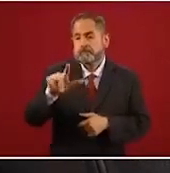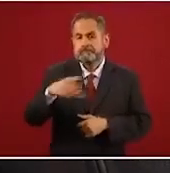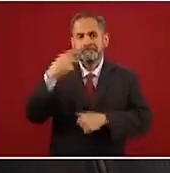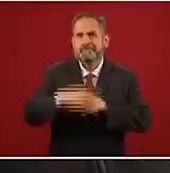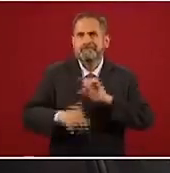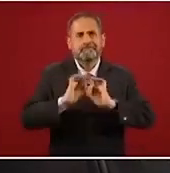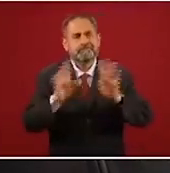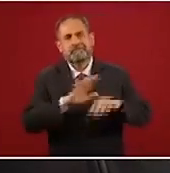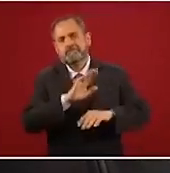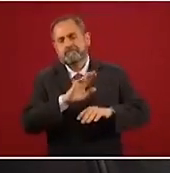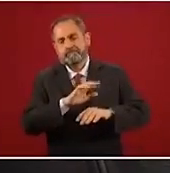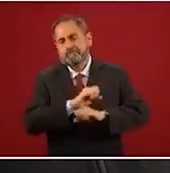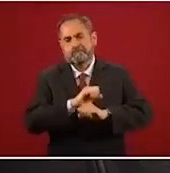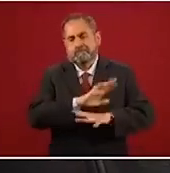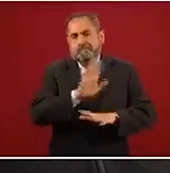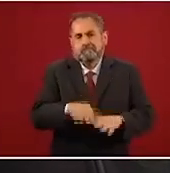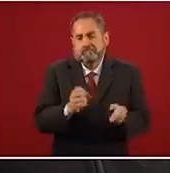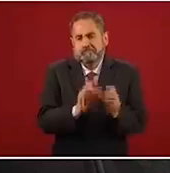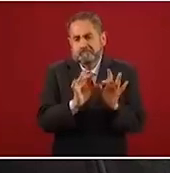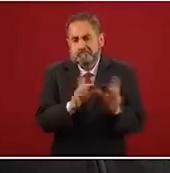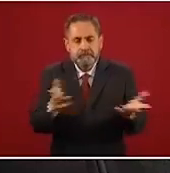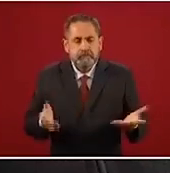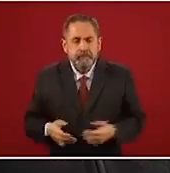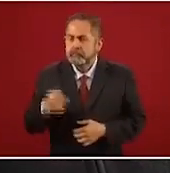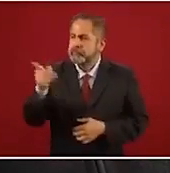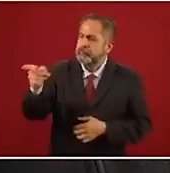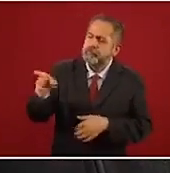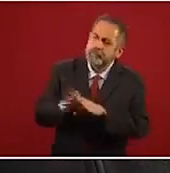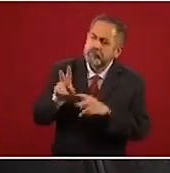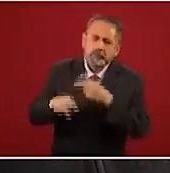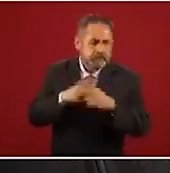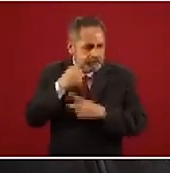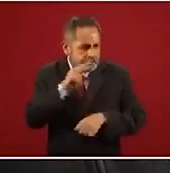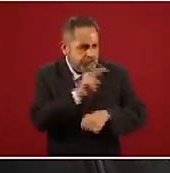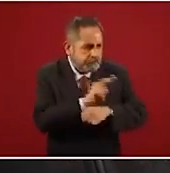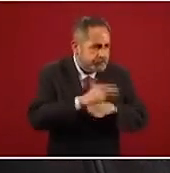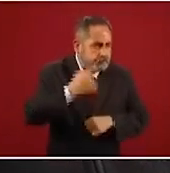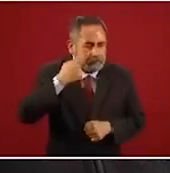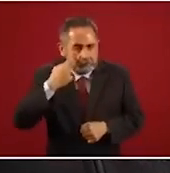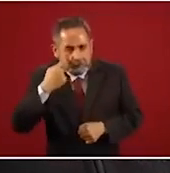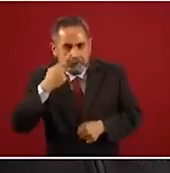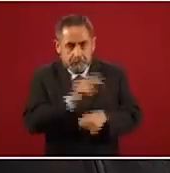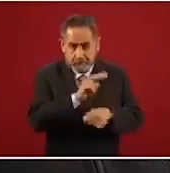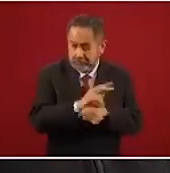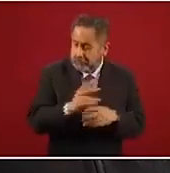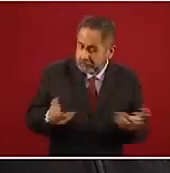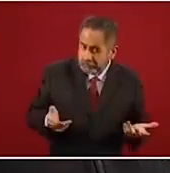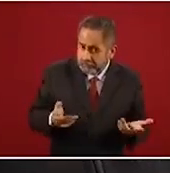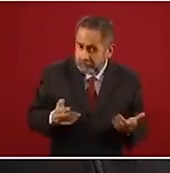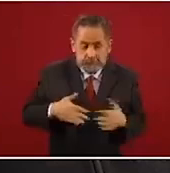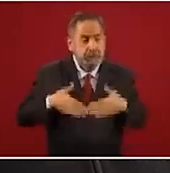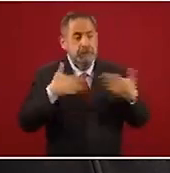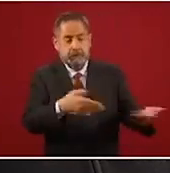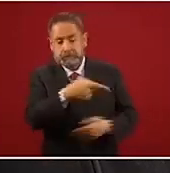Entonces, en esos casos, señor presidente, ¿cómo se va a verificar? ¿Se le va a tener solamente la